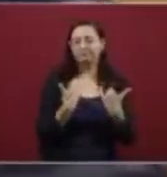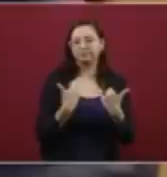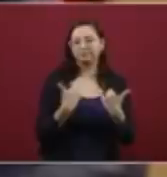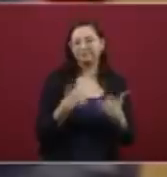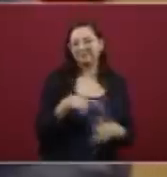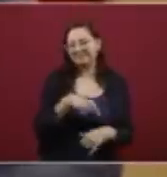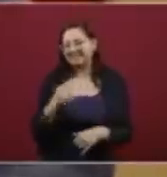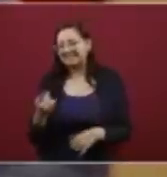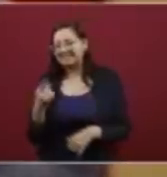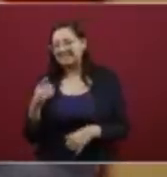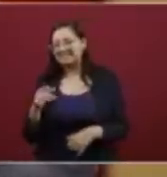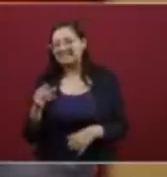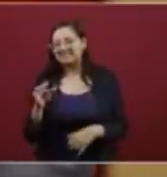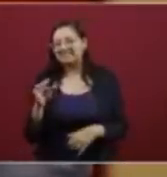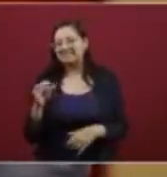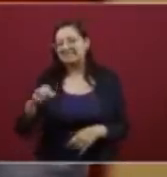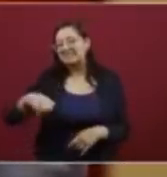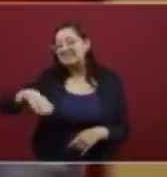a personas